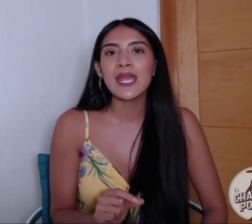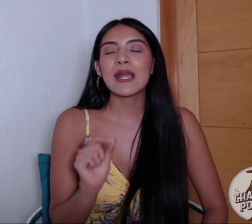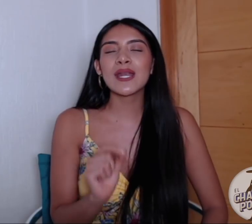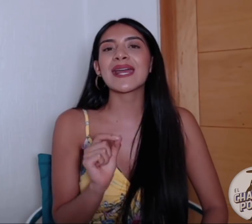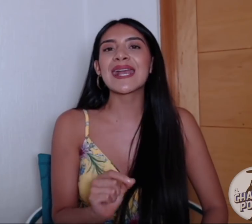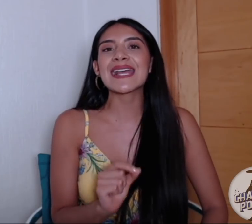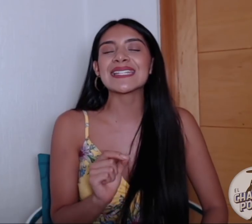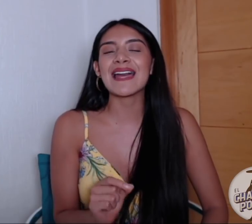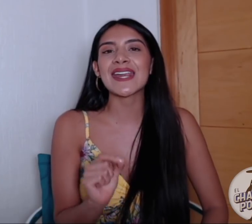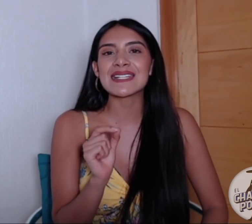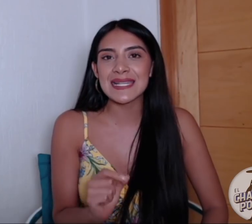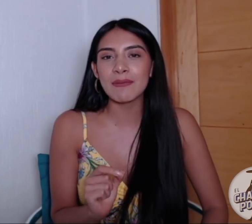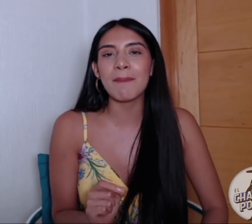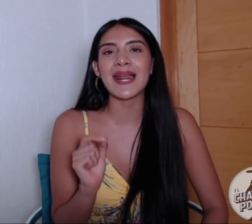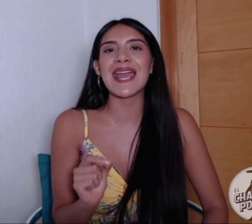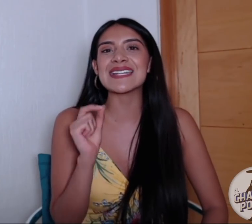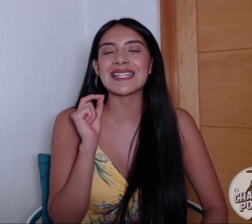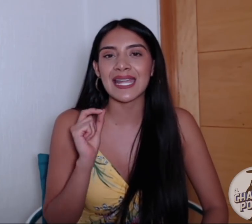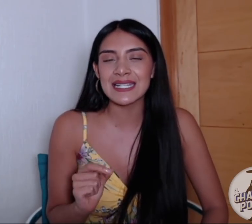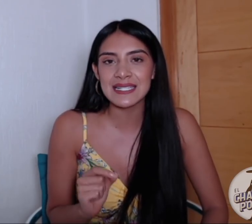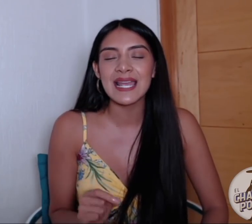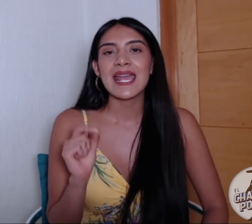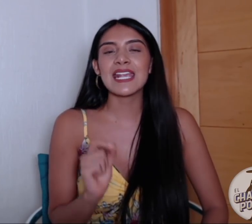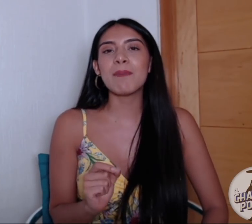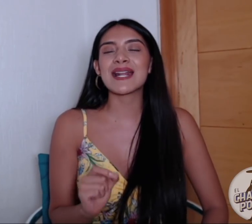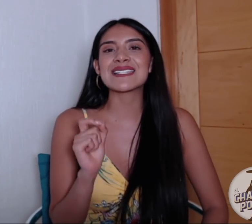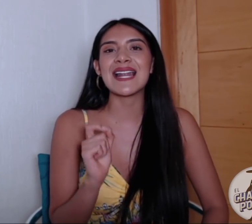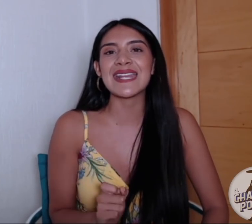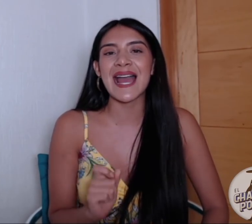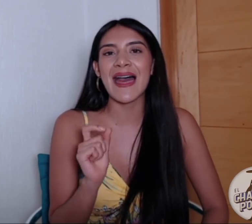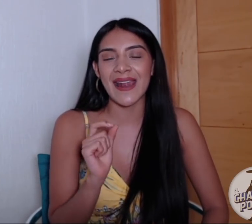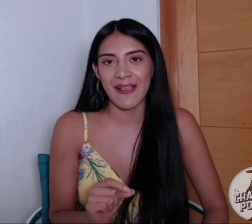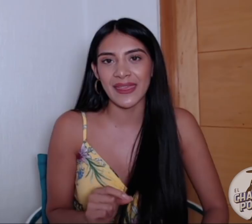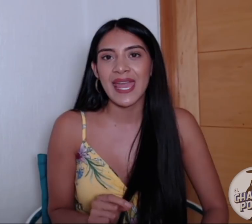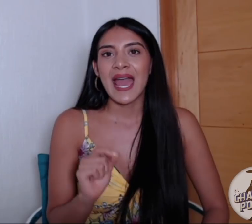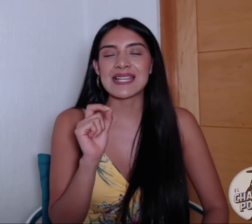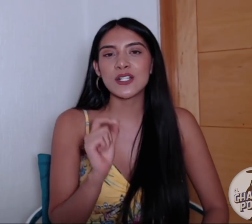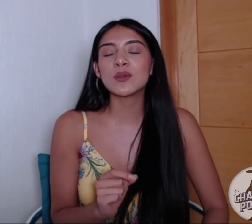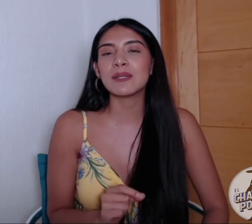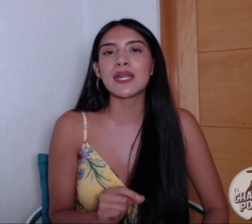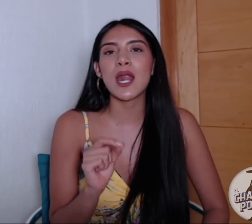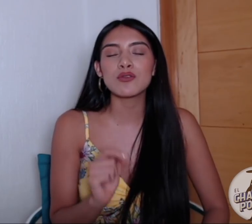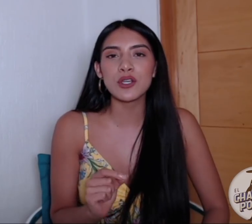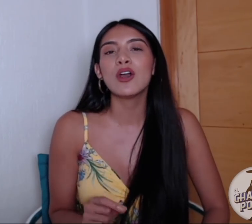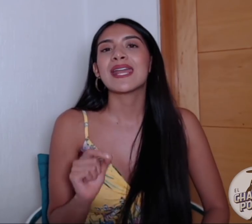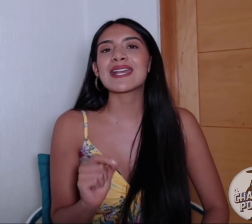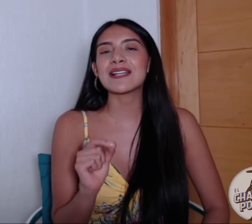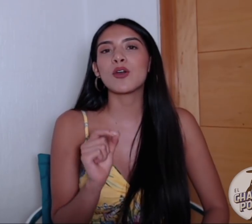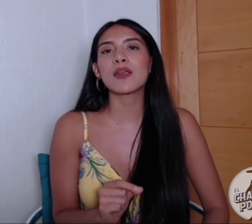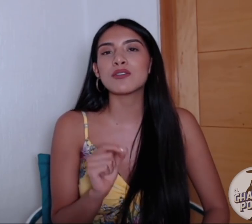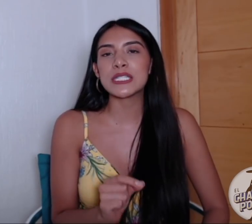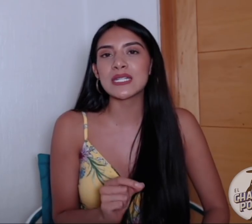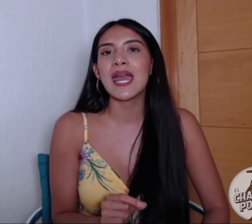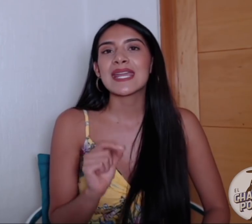hay una gran cantidad de reserva para esta crisis y para salir adelante. Así como también anunció que